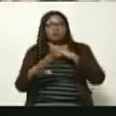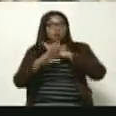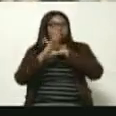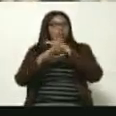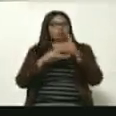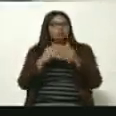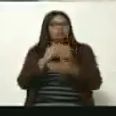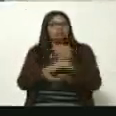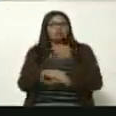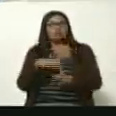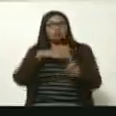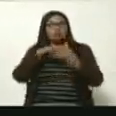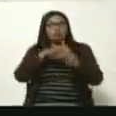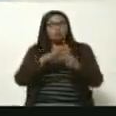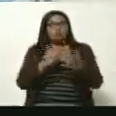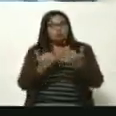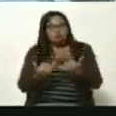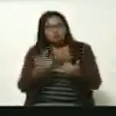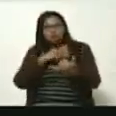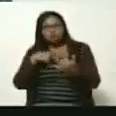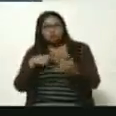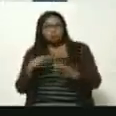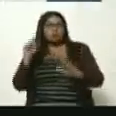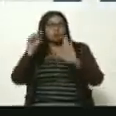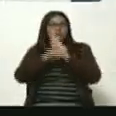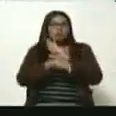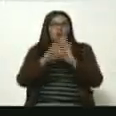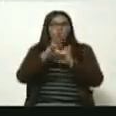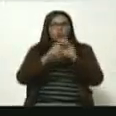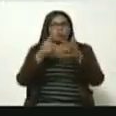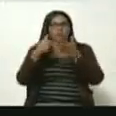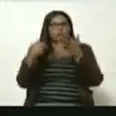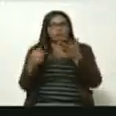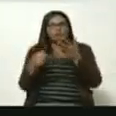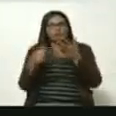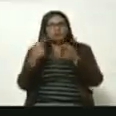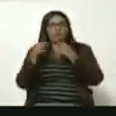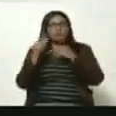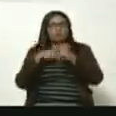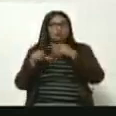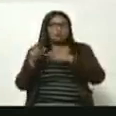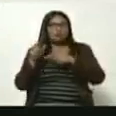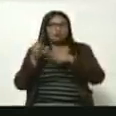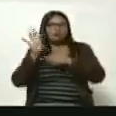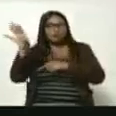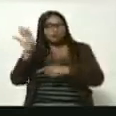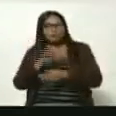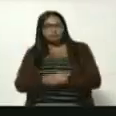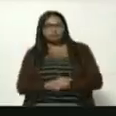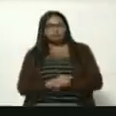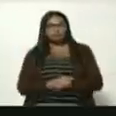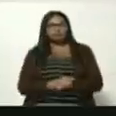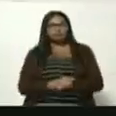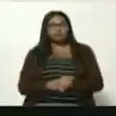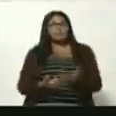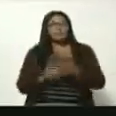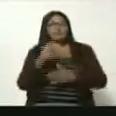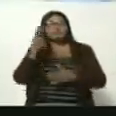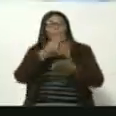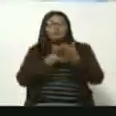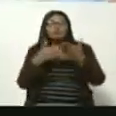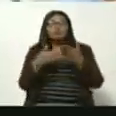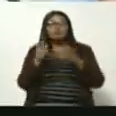de la persecución financiera y la prohibición de comprar repuestos en el exterior. Más de 2 millones de usuarios que